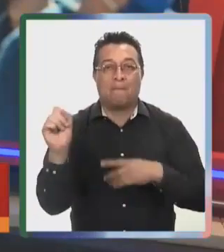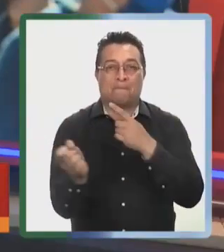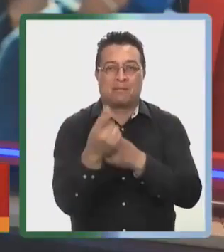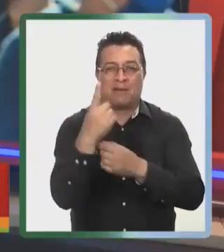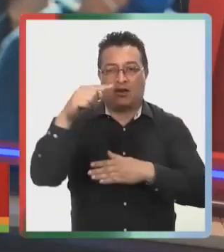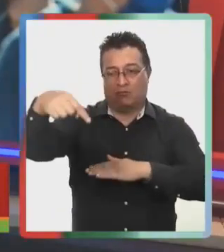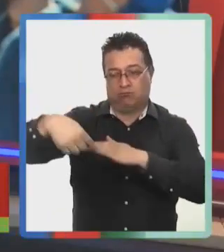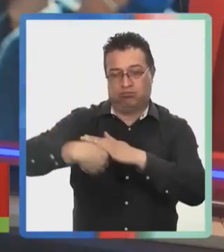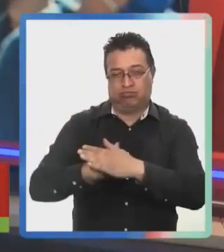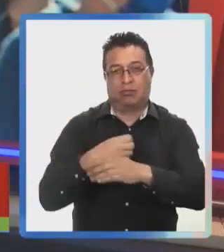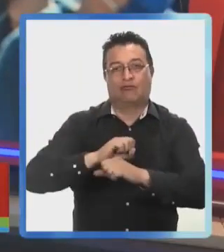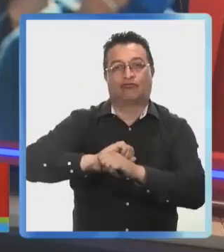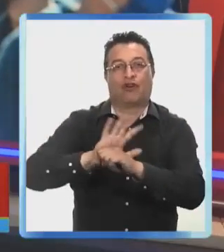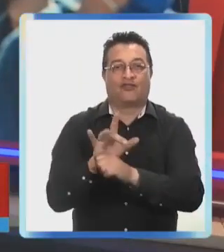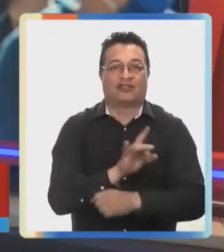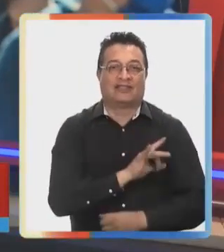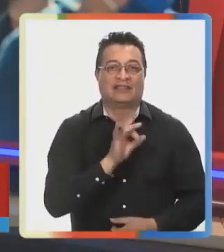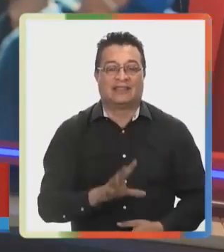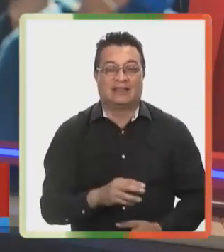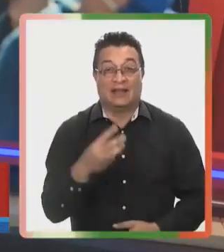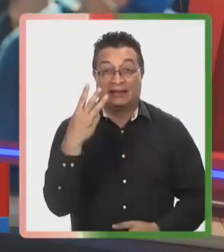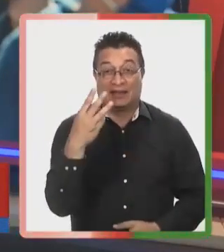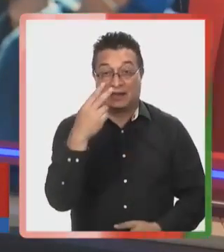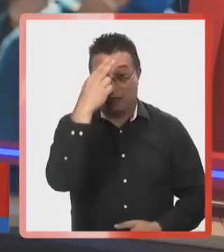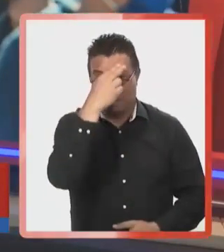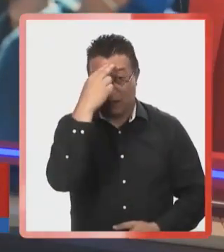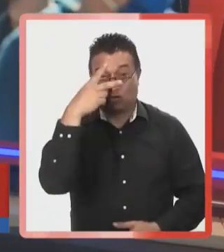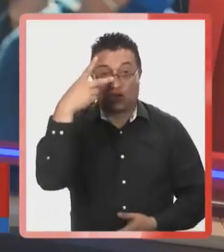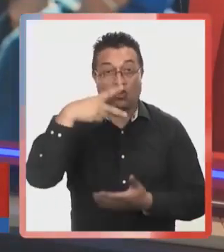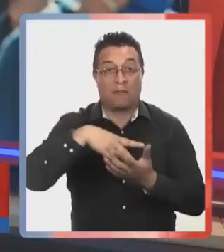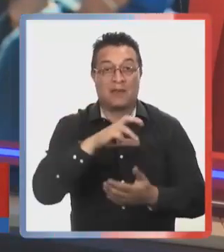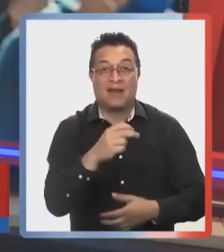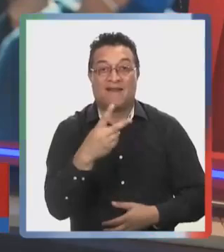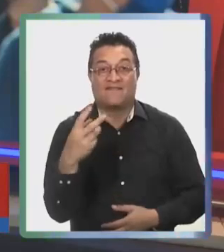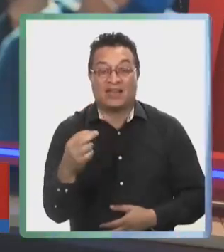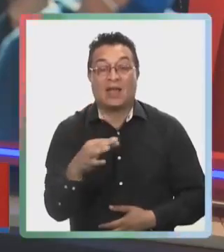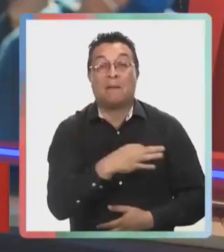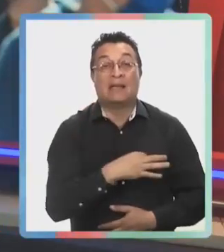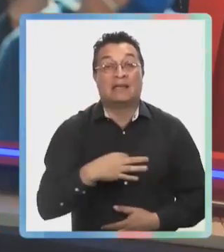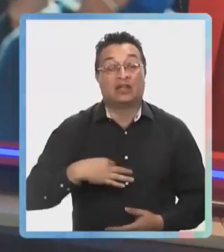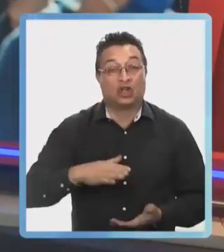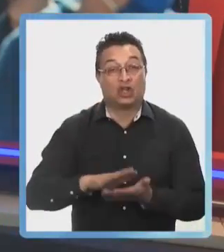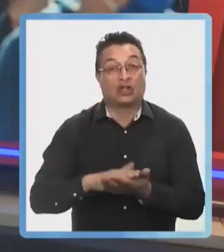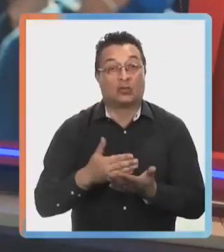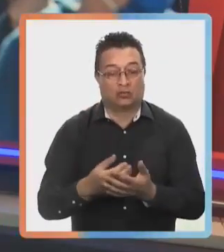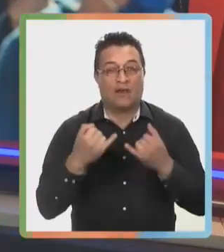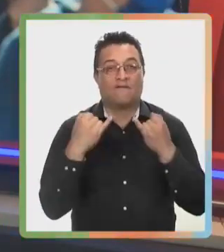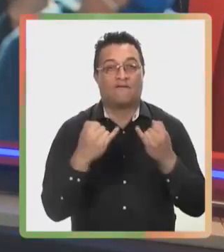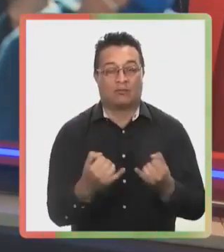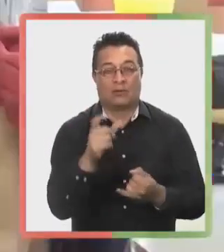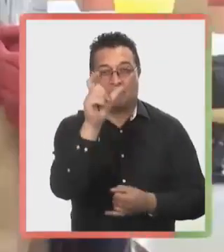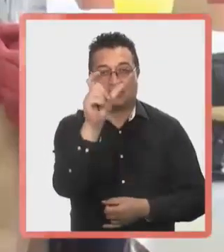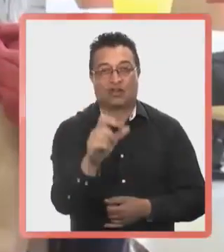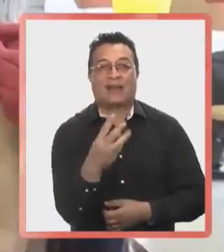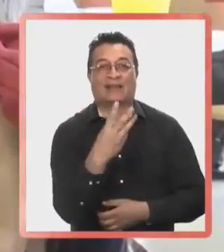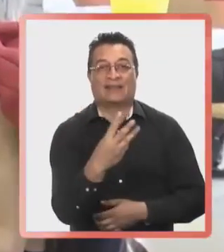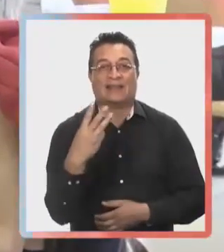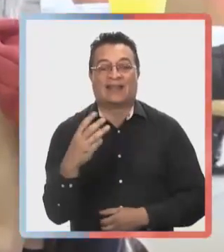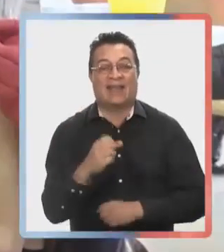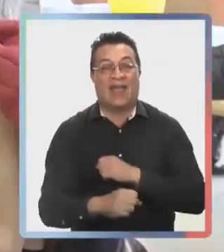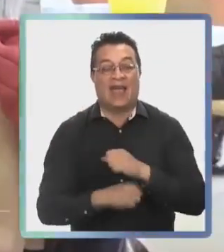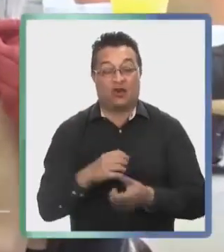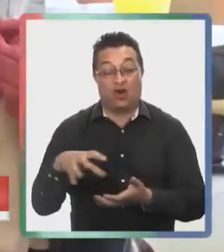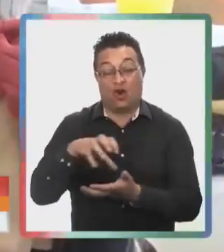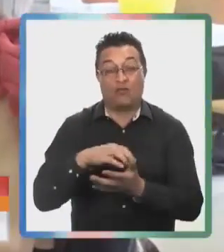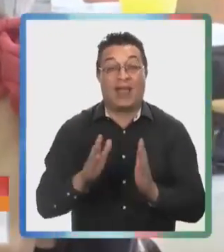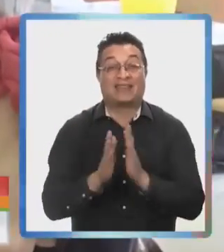el primer caso de COVID-19 en nuestro país. El 3 de marzo de 2020, el Ministerio de Salud informó que una persona de 33